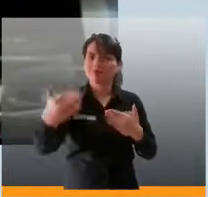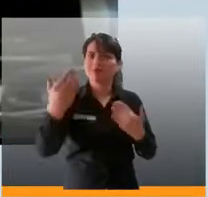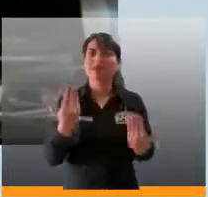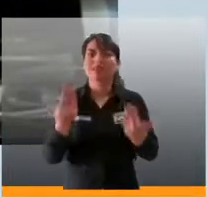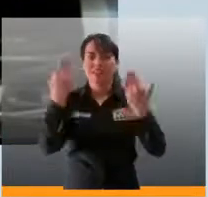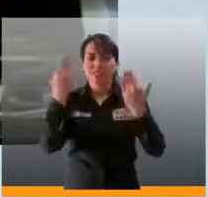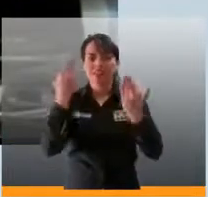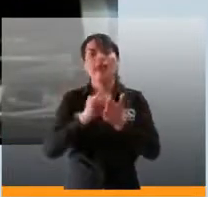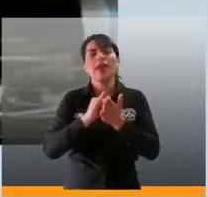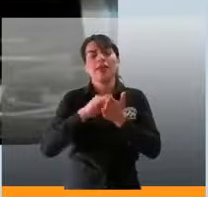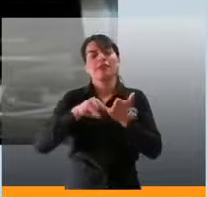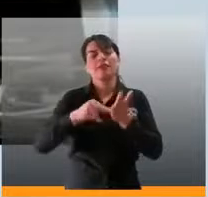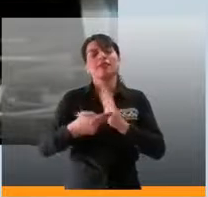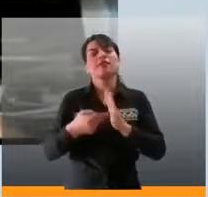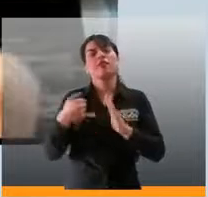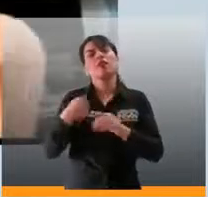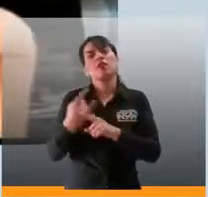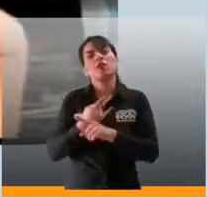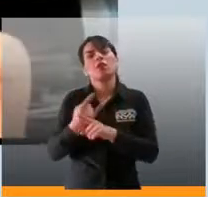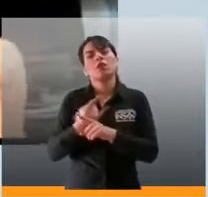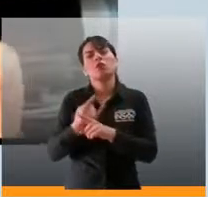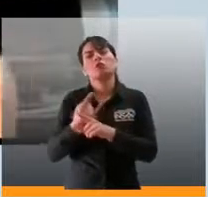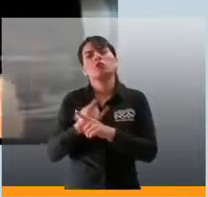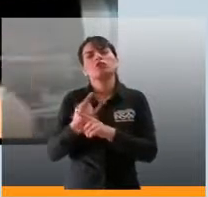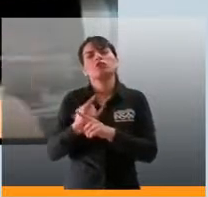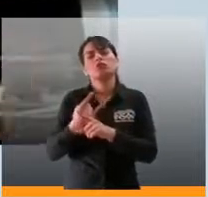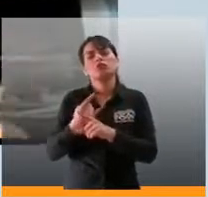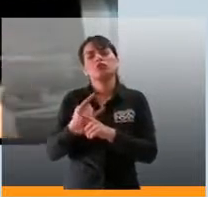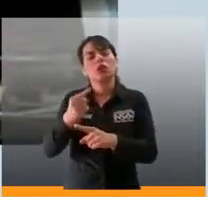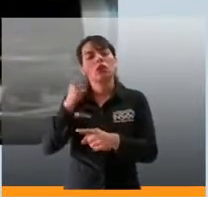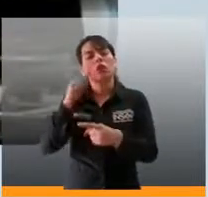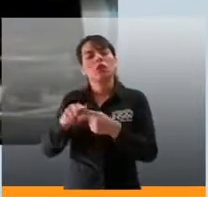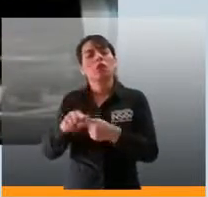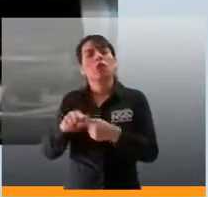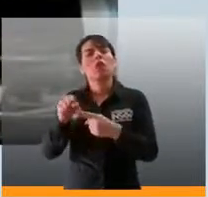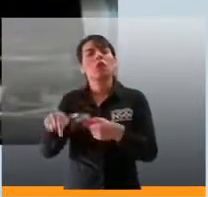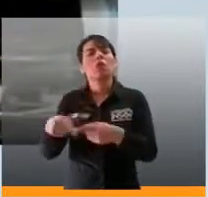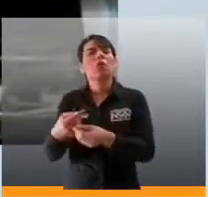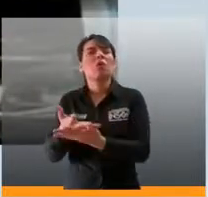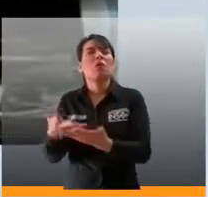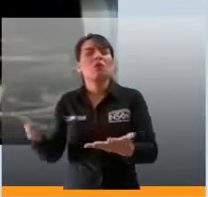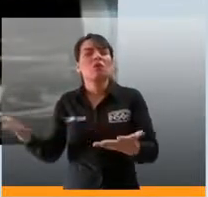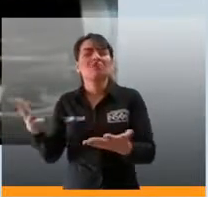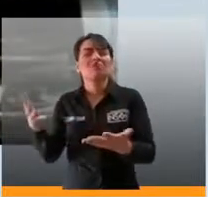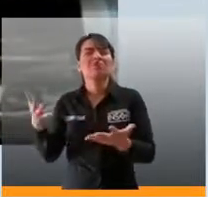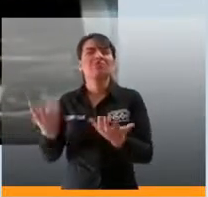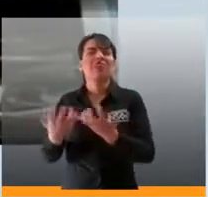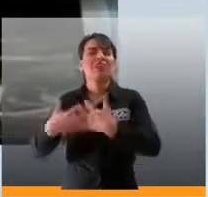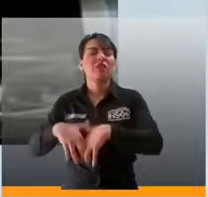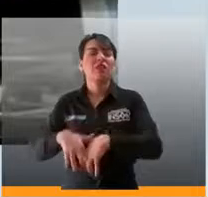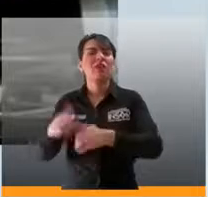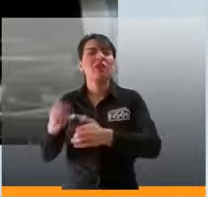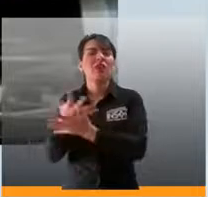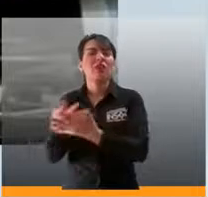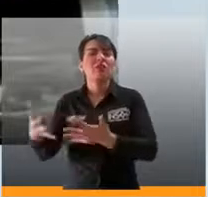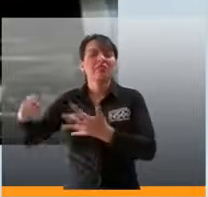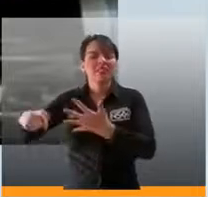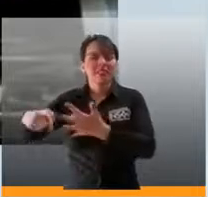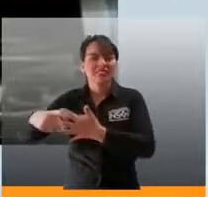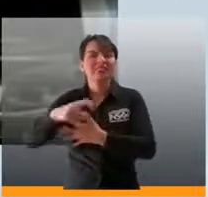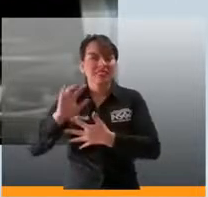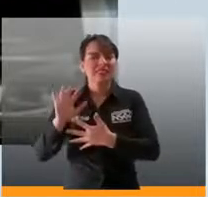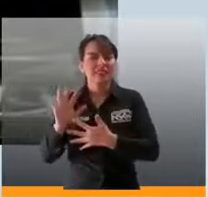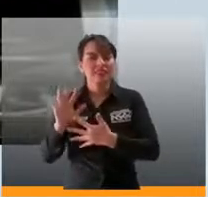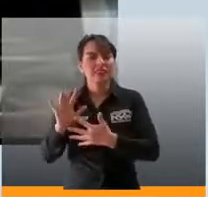ir más allá del uso puramente pragmático, no sé, funcional, instrumental, para